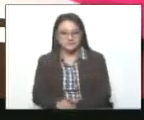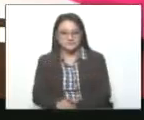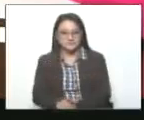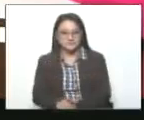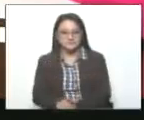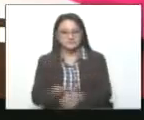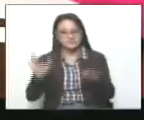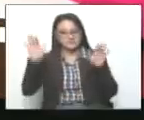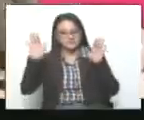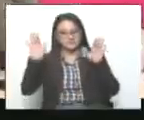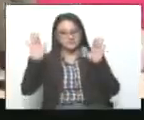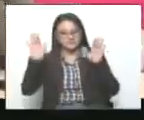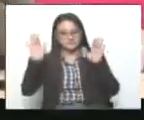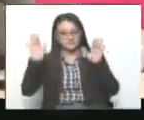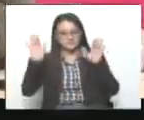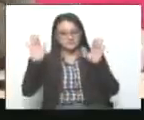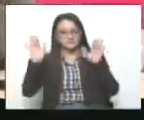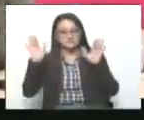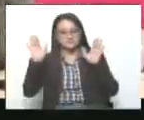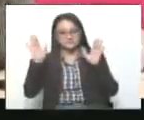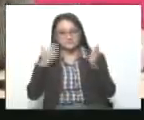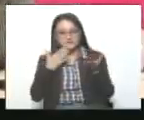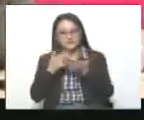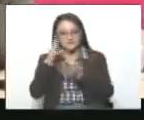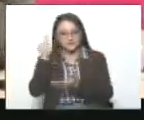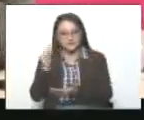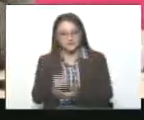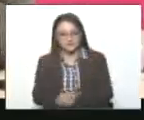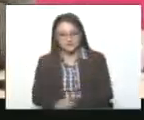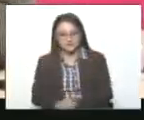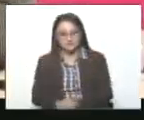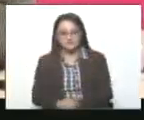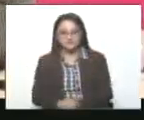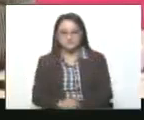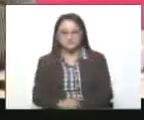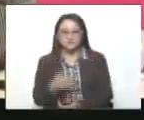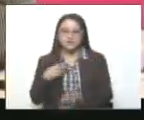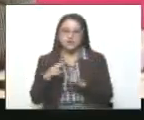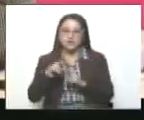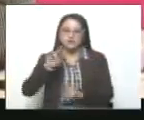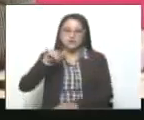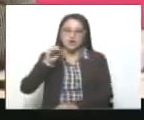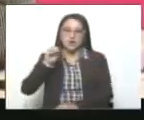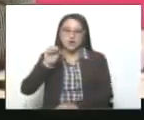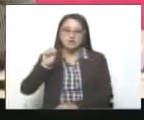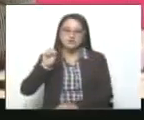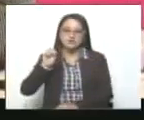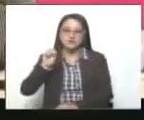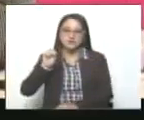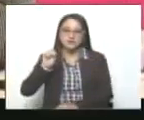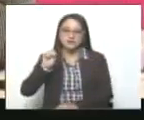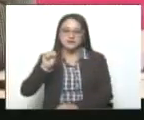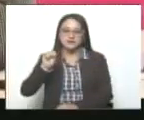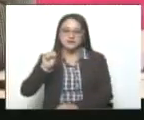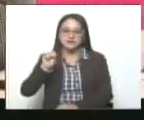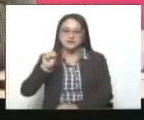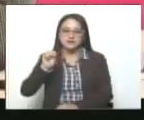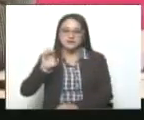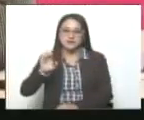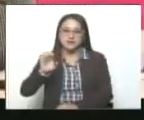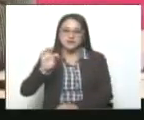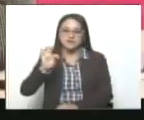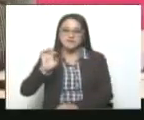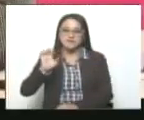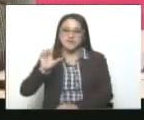ínchala. Bueno, aquí está José Félix Rivas. Fíjate, José Félix yo lo conozco de muchos años.